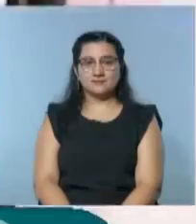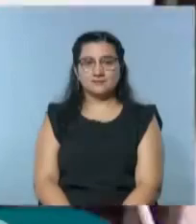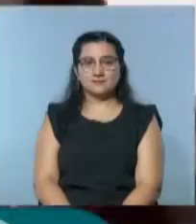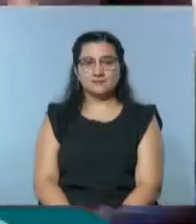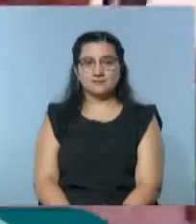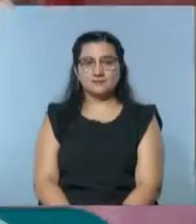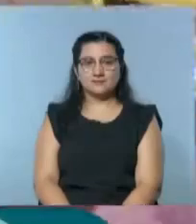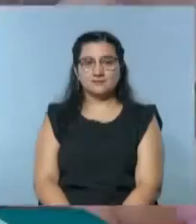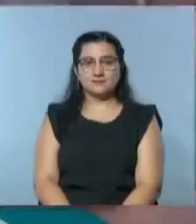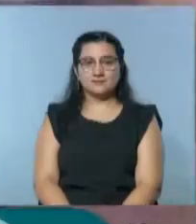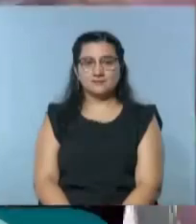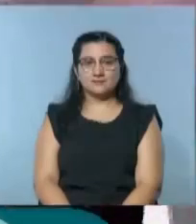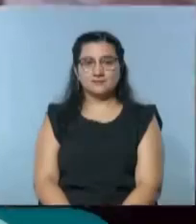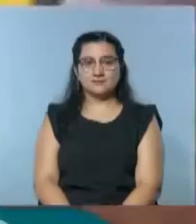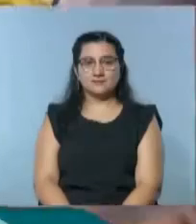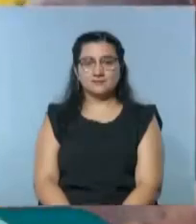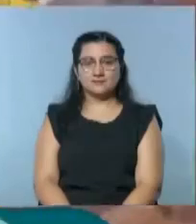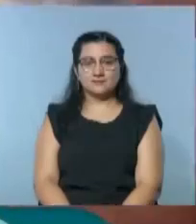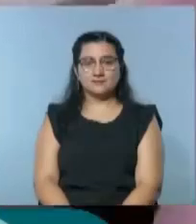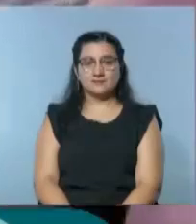que te rape bien de bien.